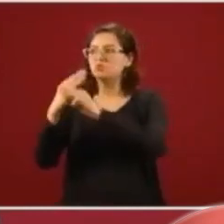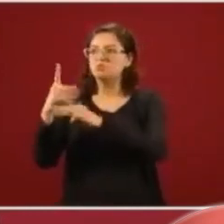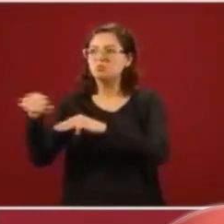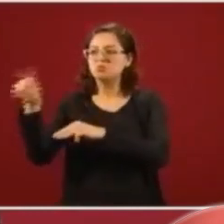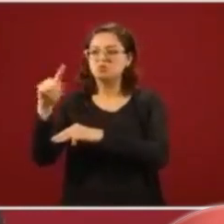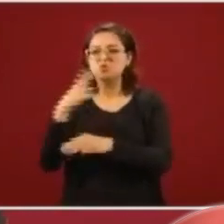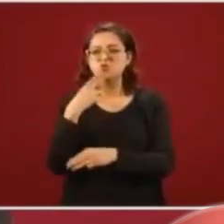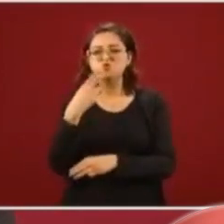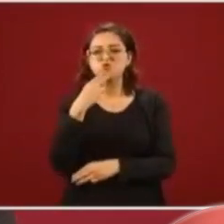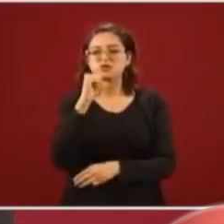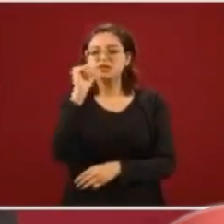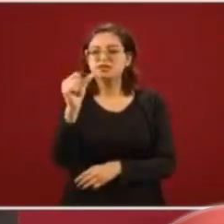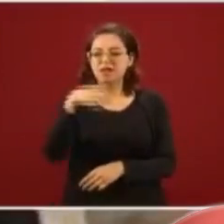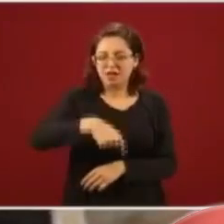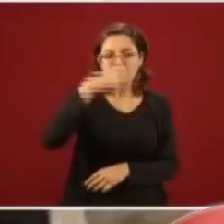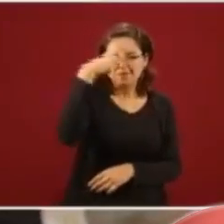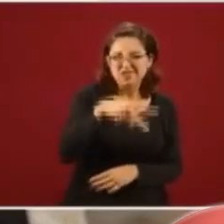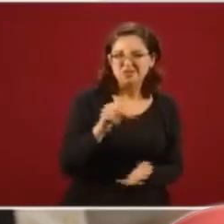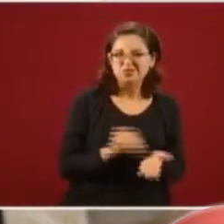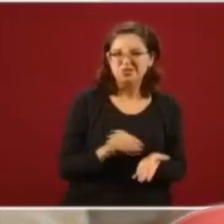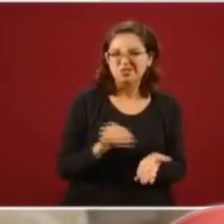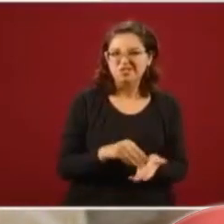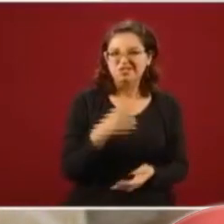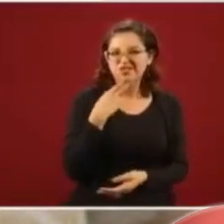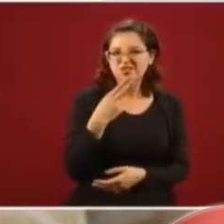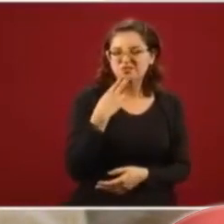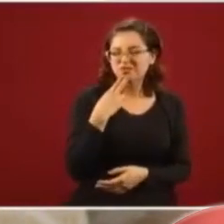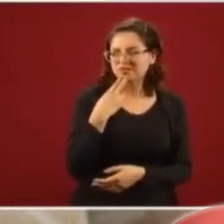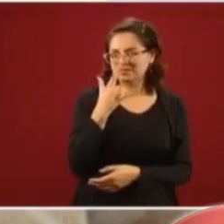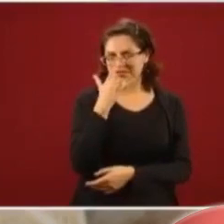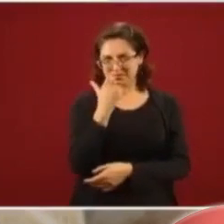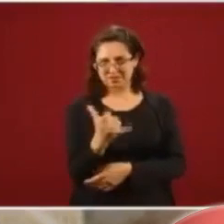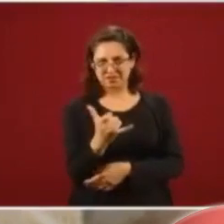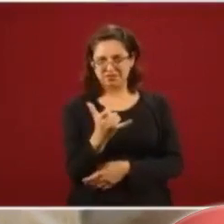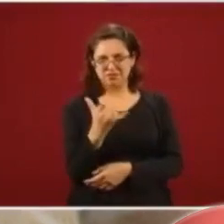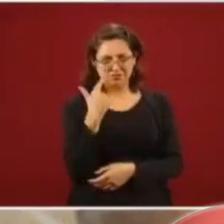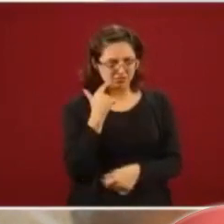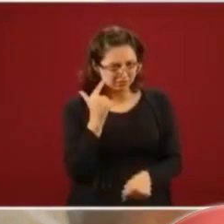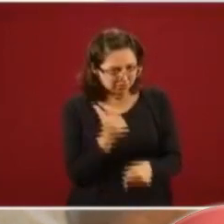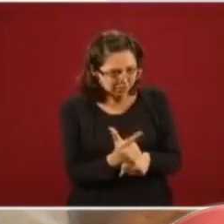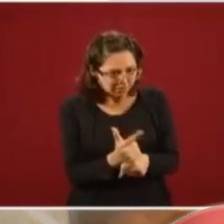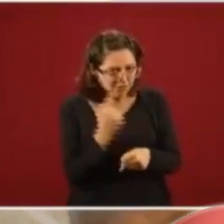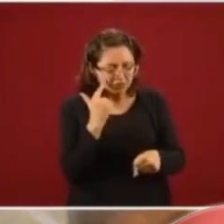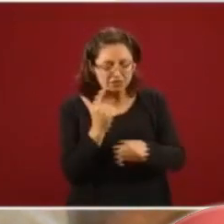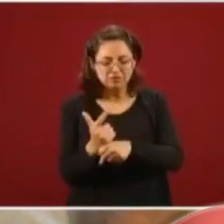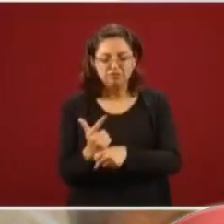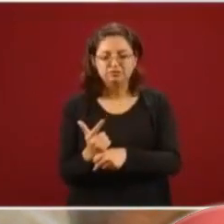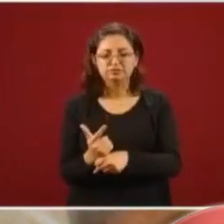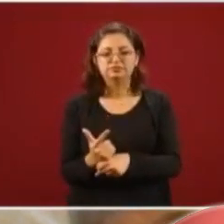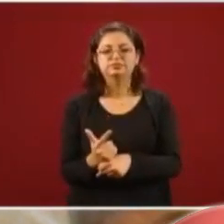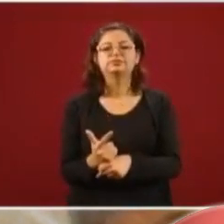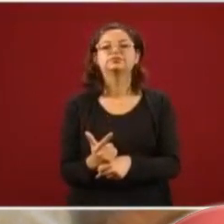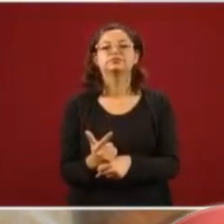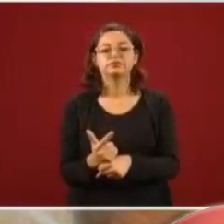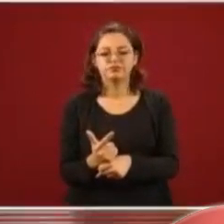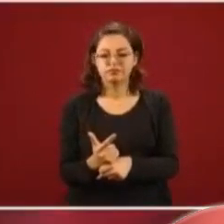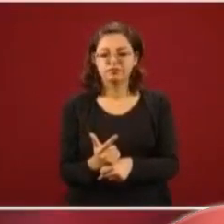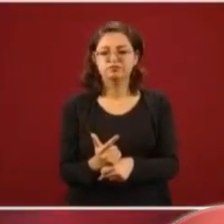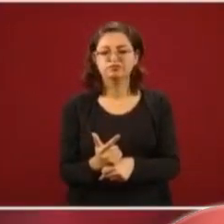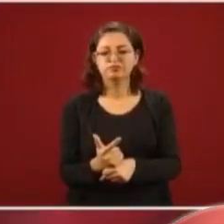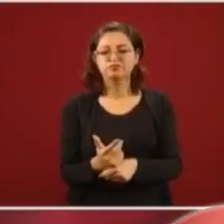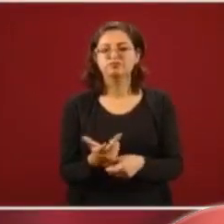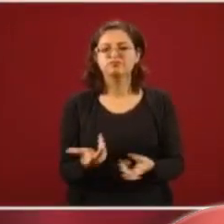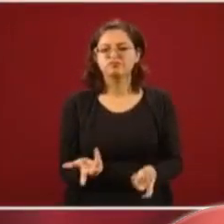mundial y en México se seguía utilizando. Y lo que empezamos a ver es que esto no era un